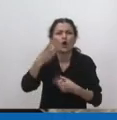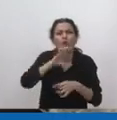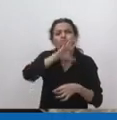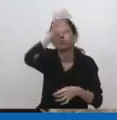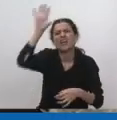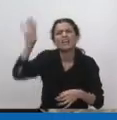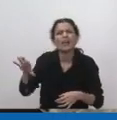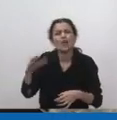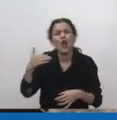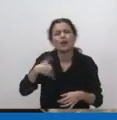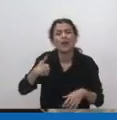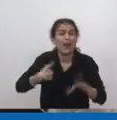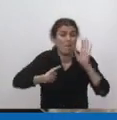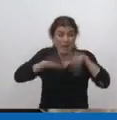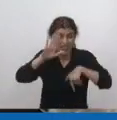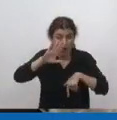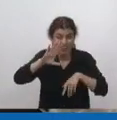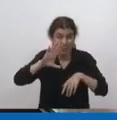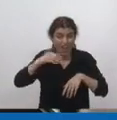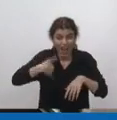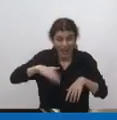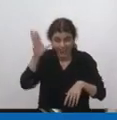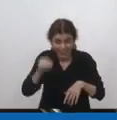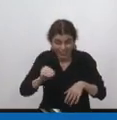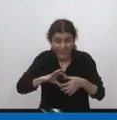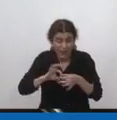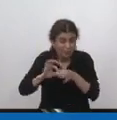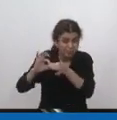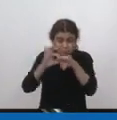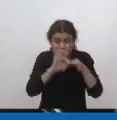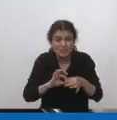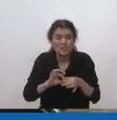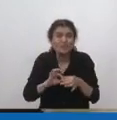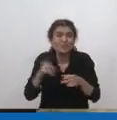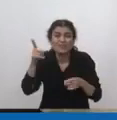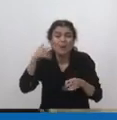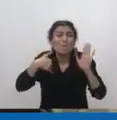de la República Argentina están dando